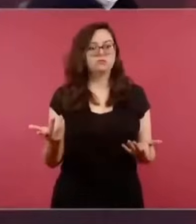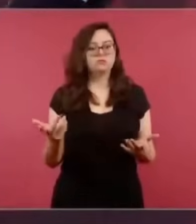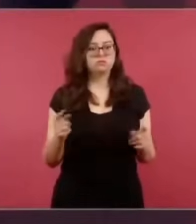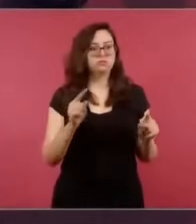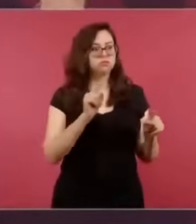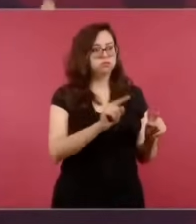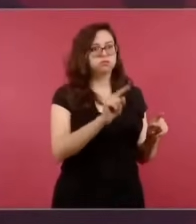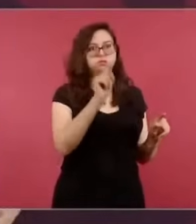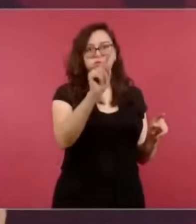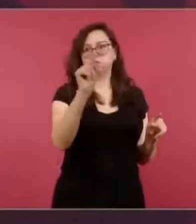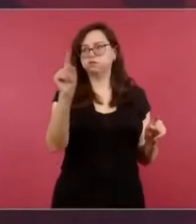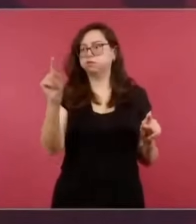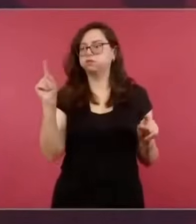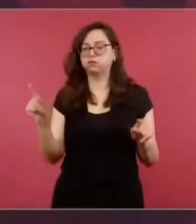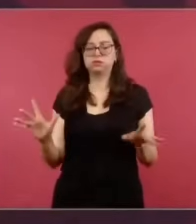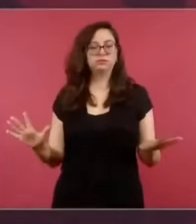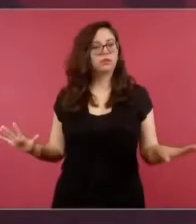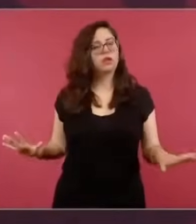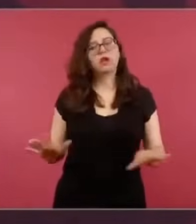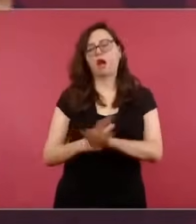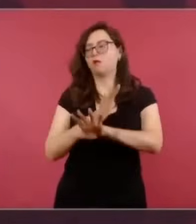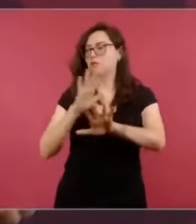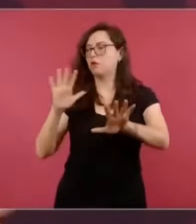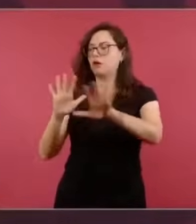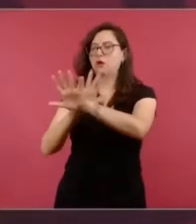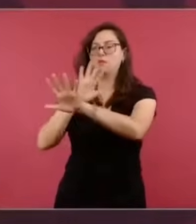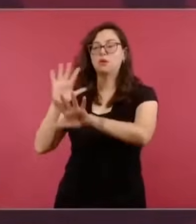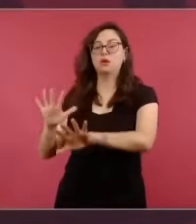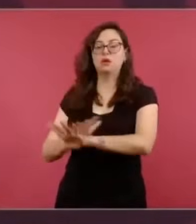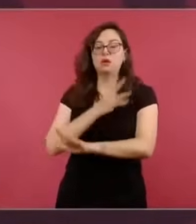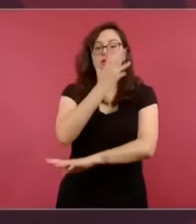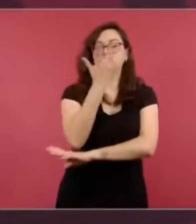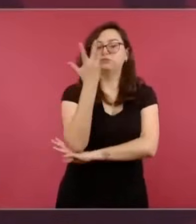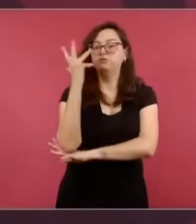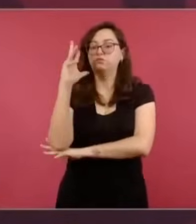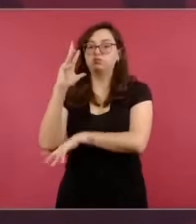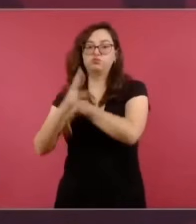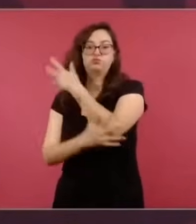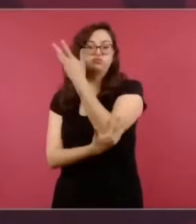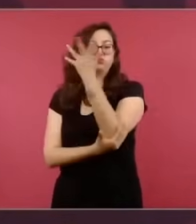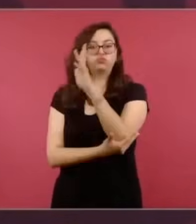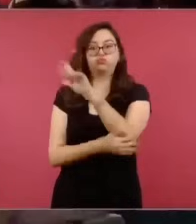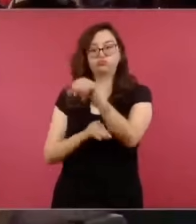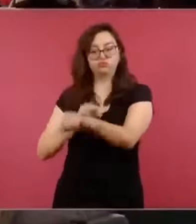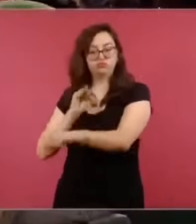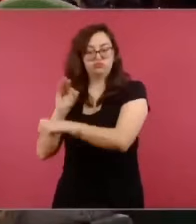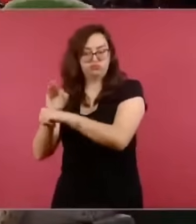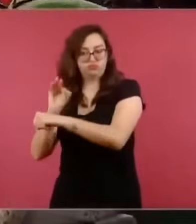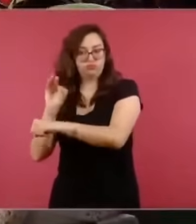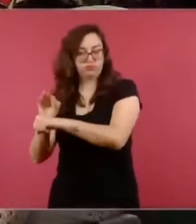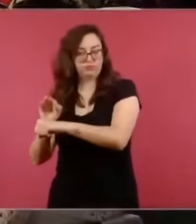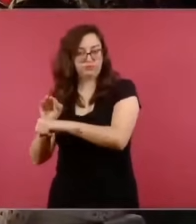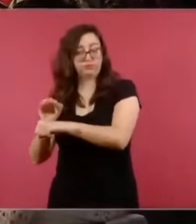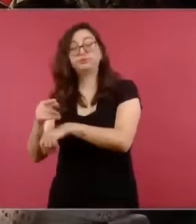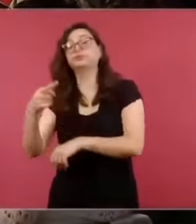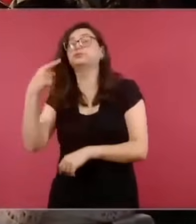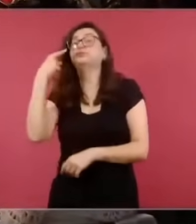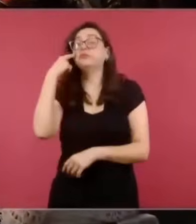se convirtieron en áreas naturales protegidas. Por eso, después del general Cárdenas,